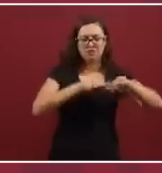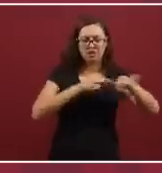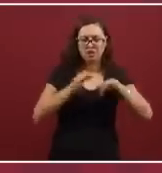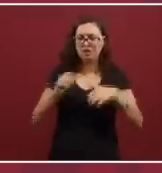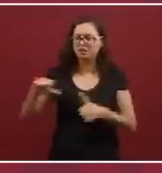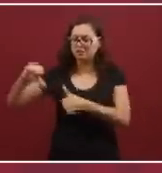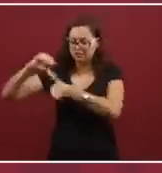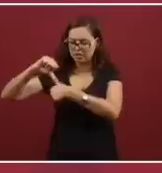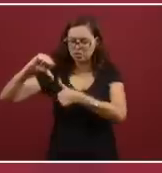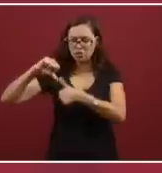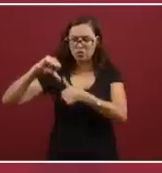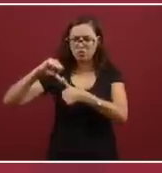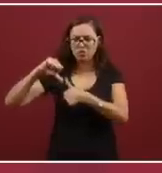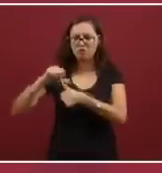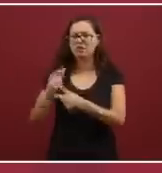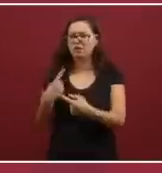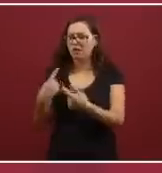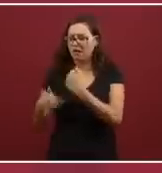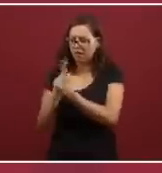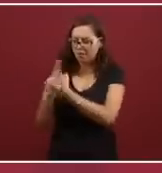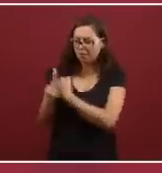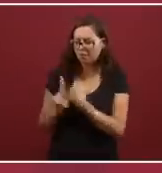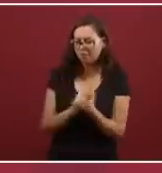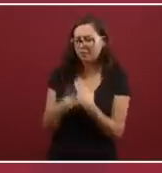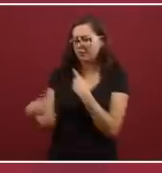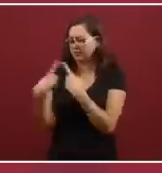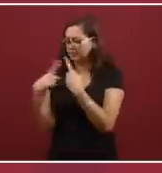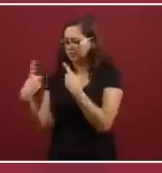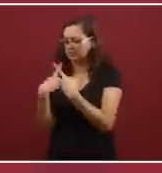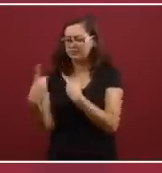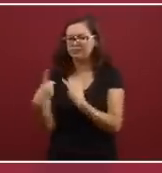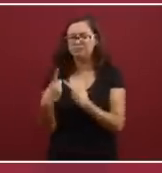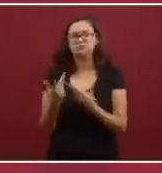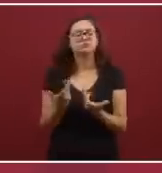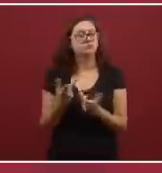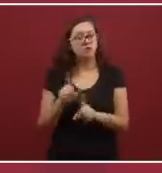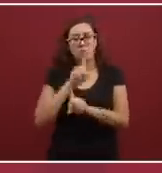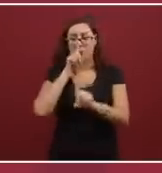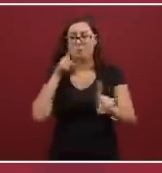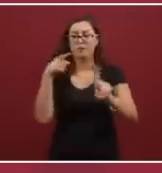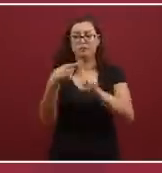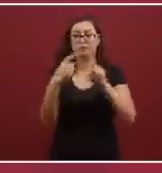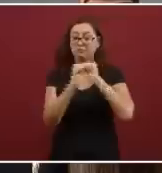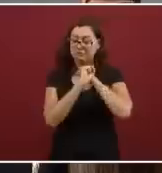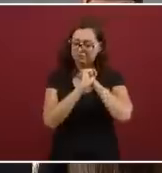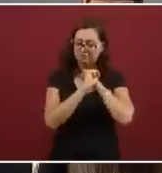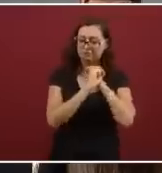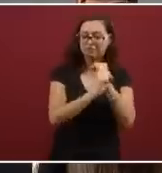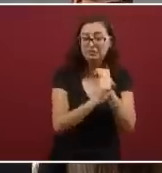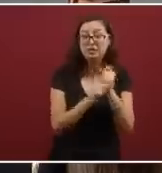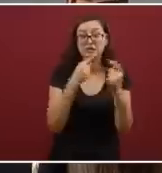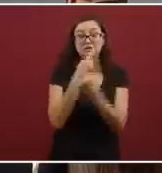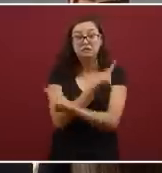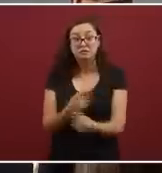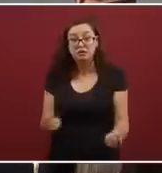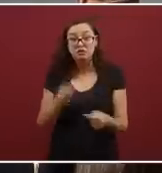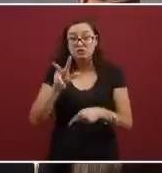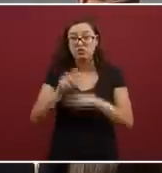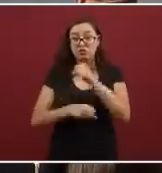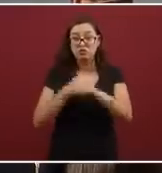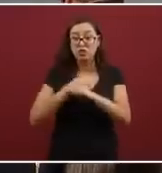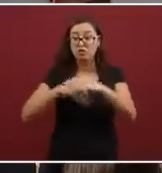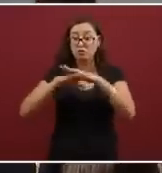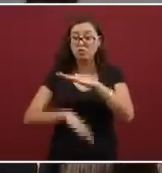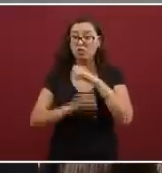los países centroamericanos y el objetivo es no permitir la trata de personas y menos de menores de edad, porque es lo que más están haciendo